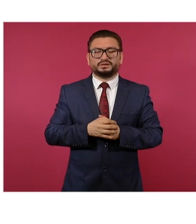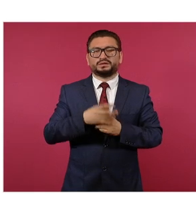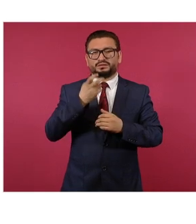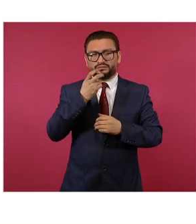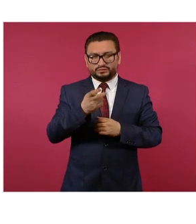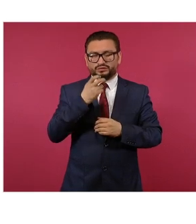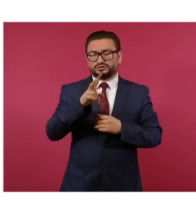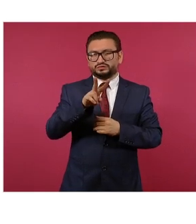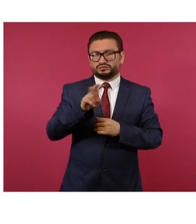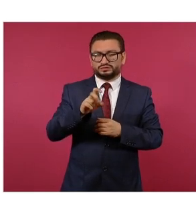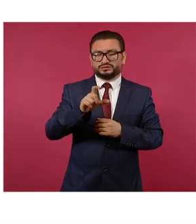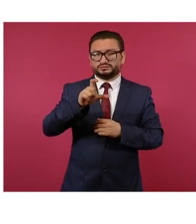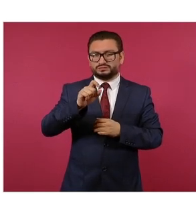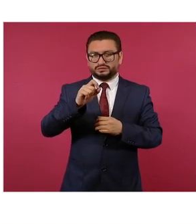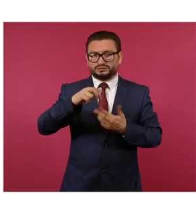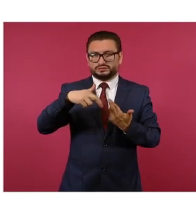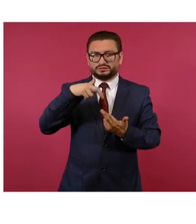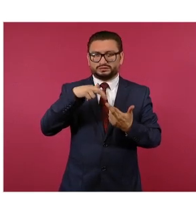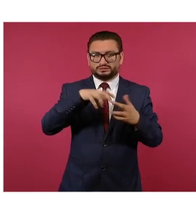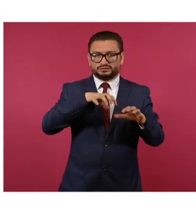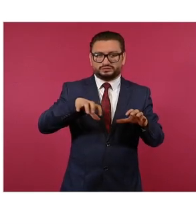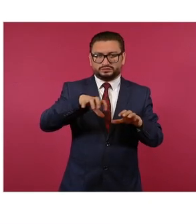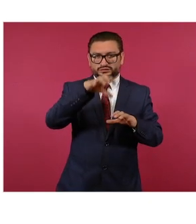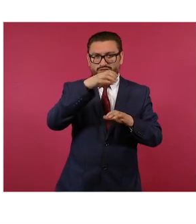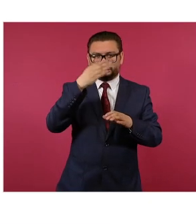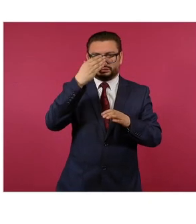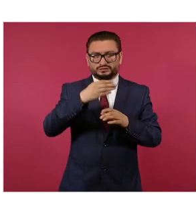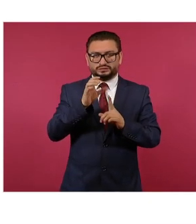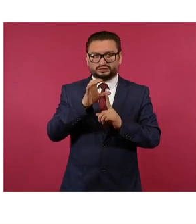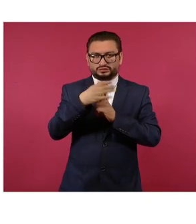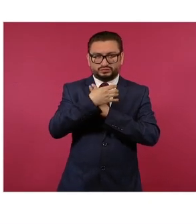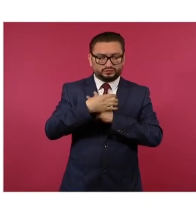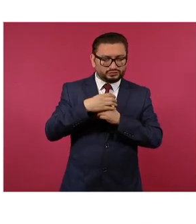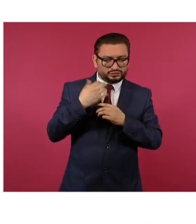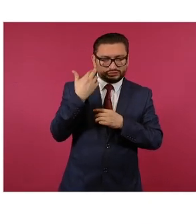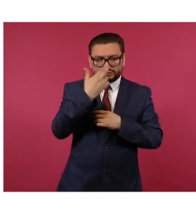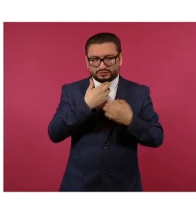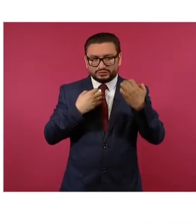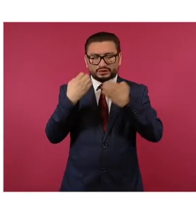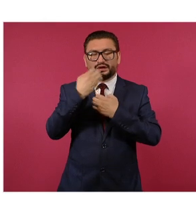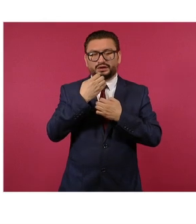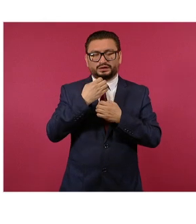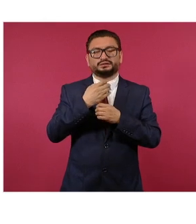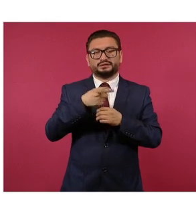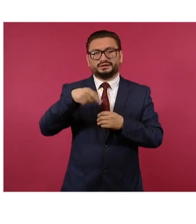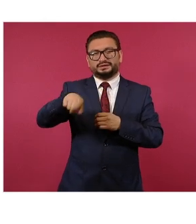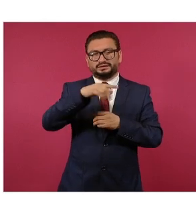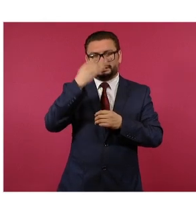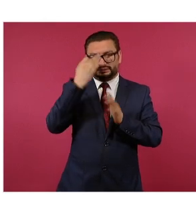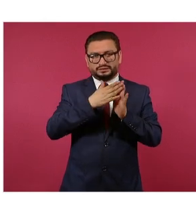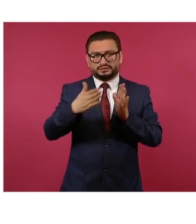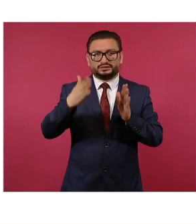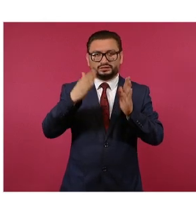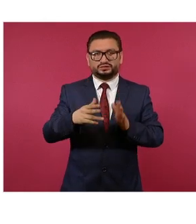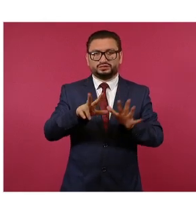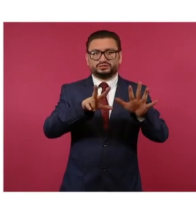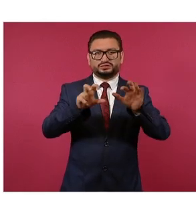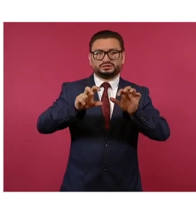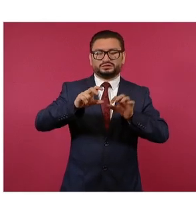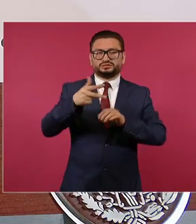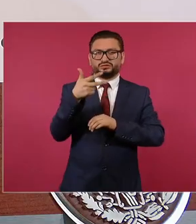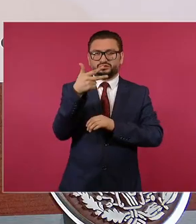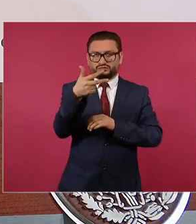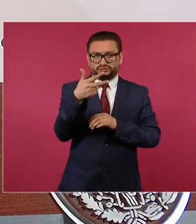las 220 regiones por parte de la Comisión Reguladora de Energía, realizamos en este periodo 808 visitas